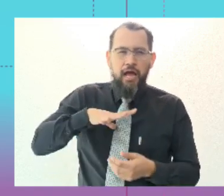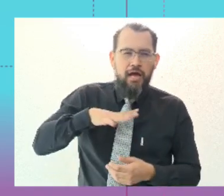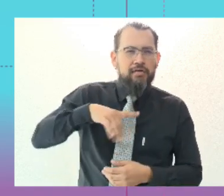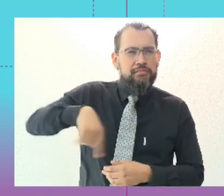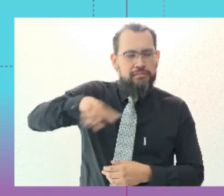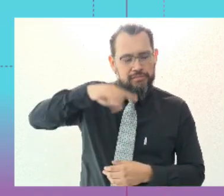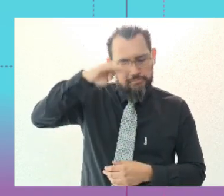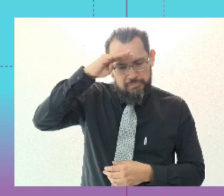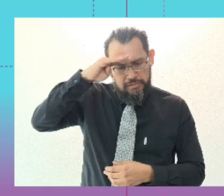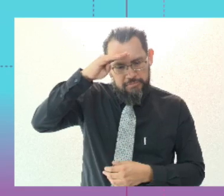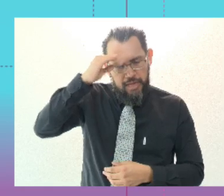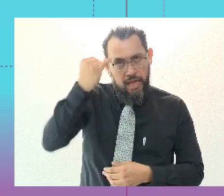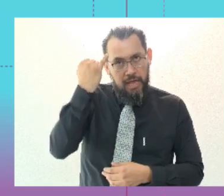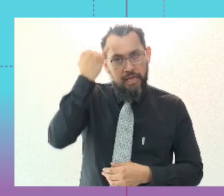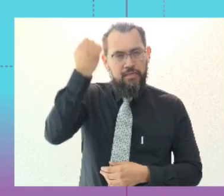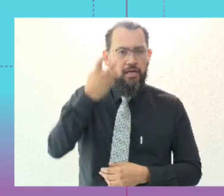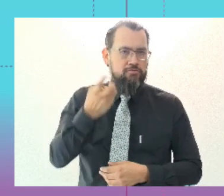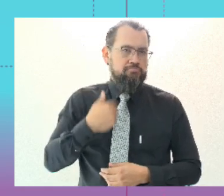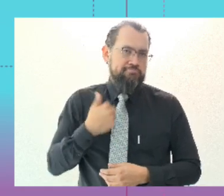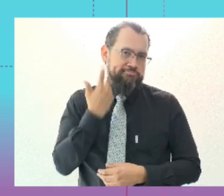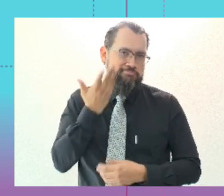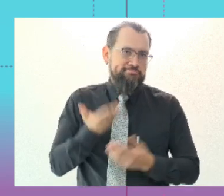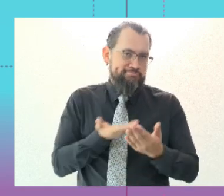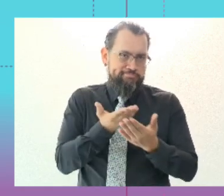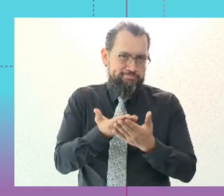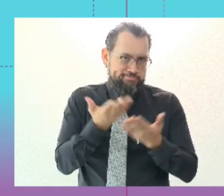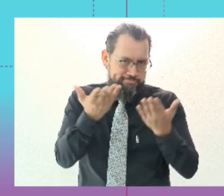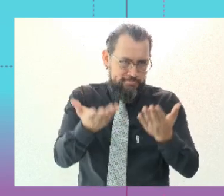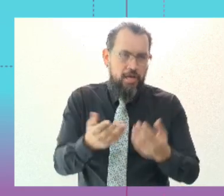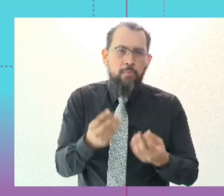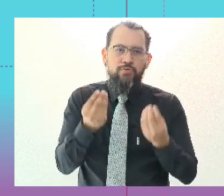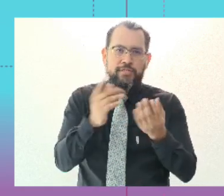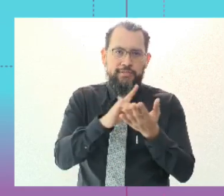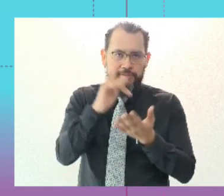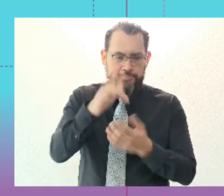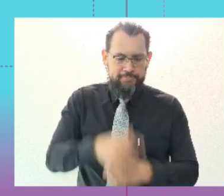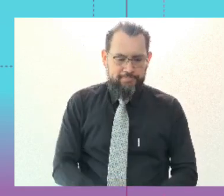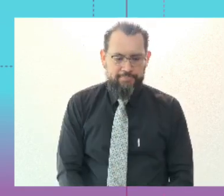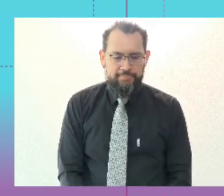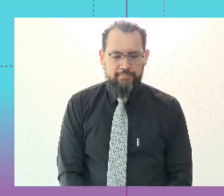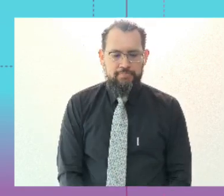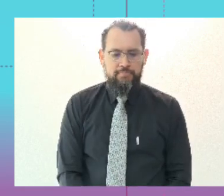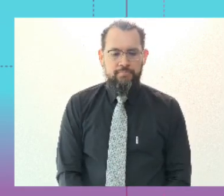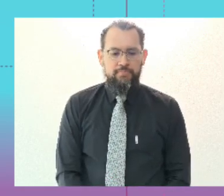quiero dejar aquí sembrada, precisamente esta semilla para todos ustedes. Gracias.